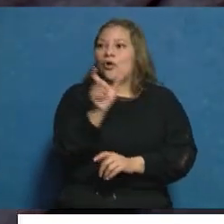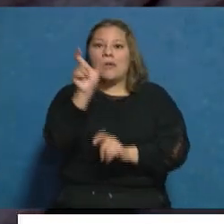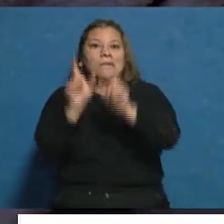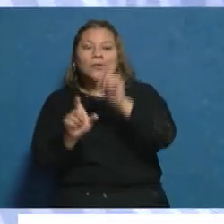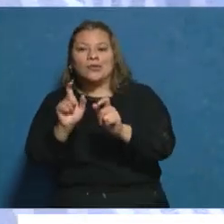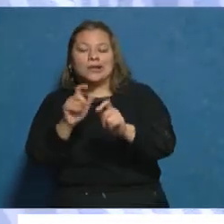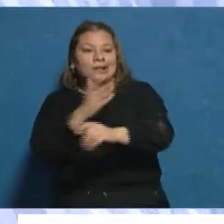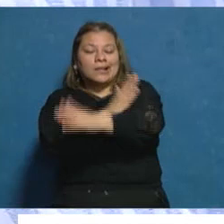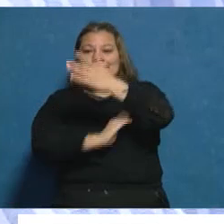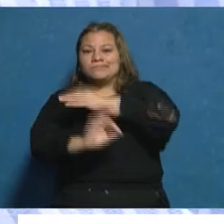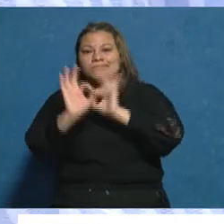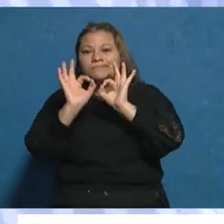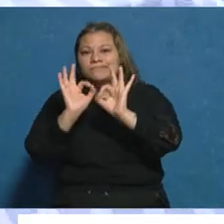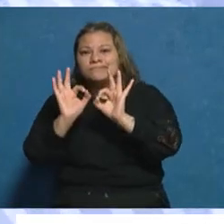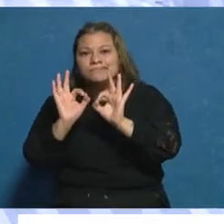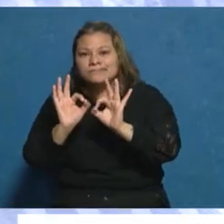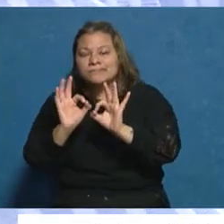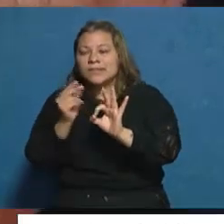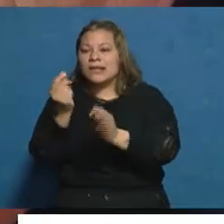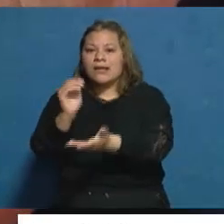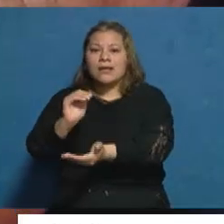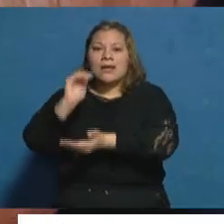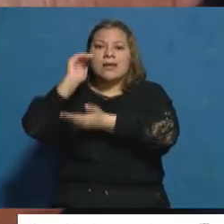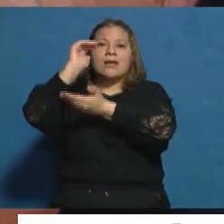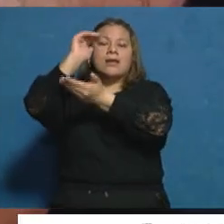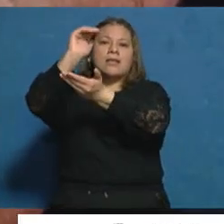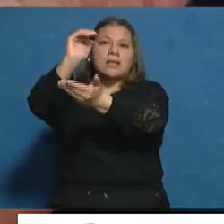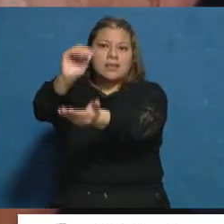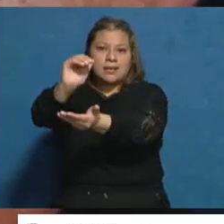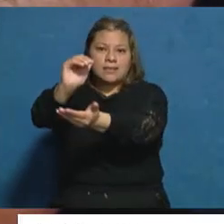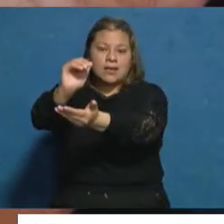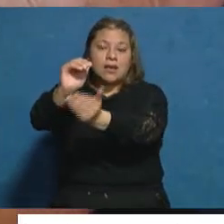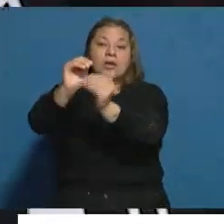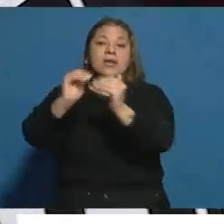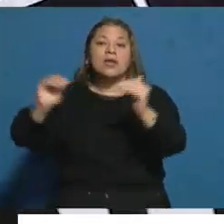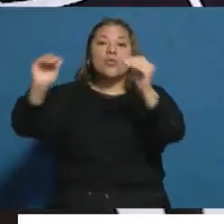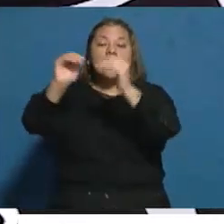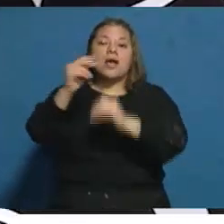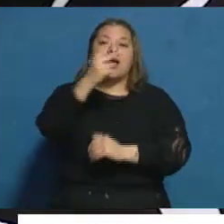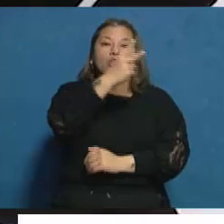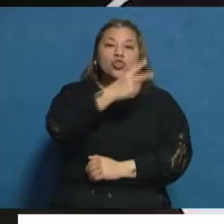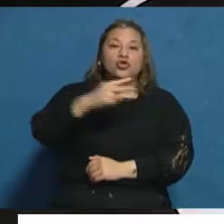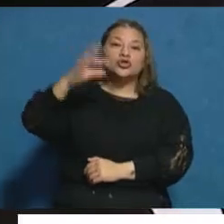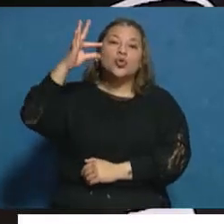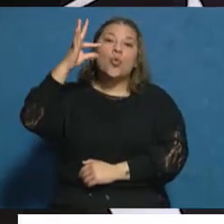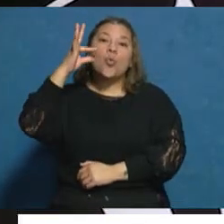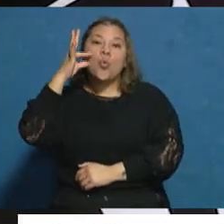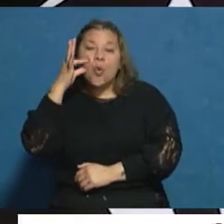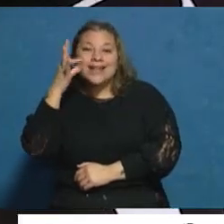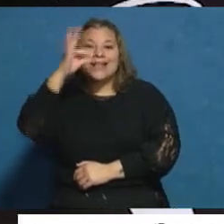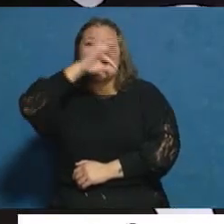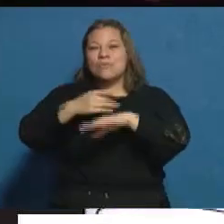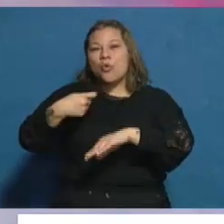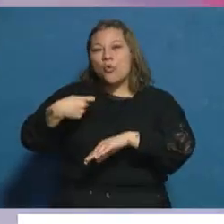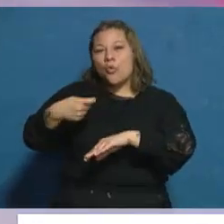la vacuna, el Fondo de Reparación COVID-19 pagará una indemnización igual a 240 haberes mínimos